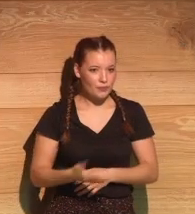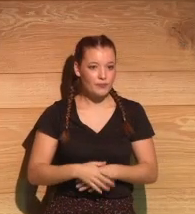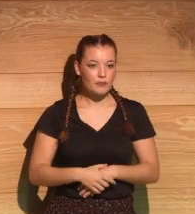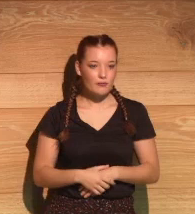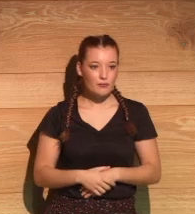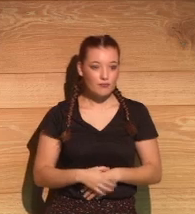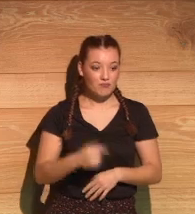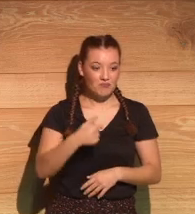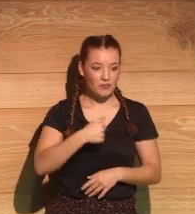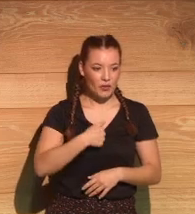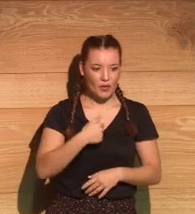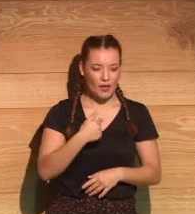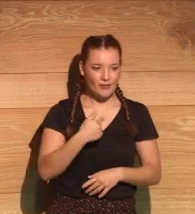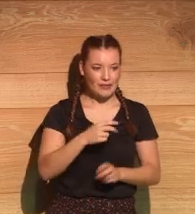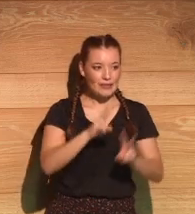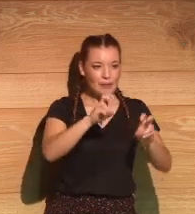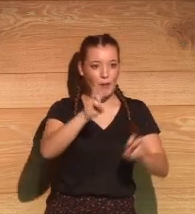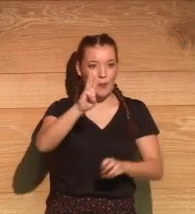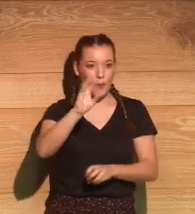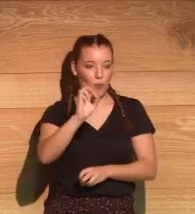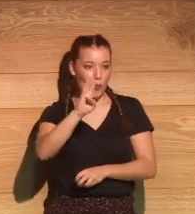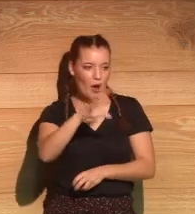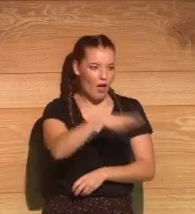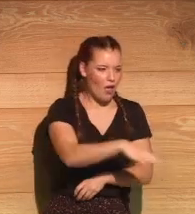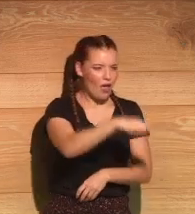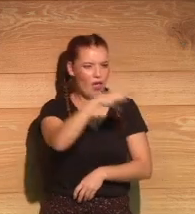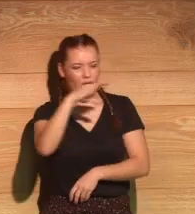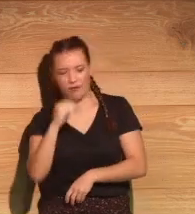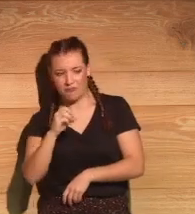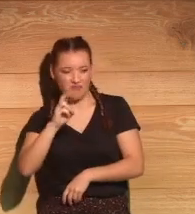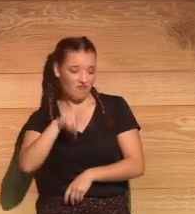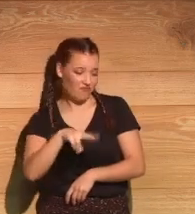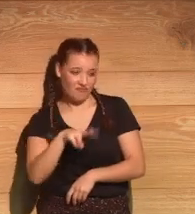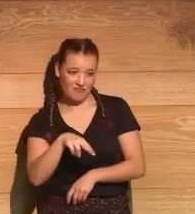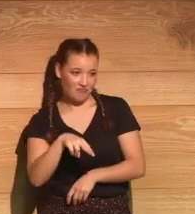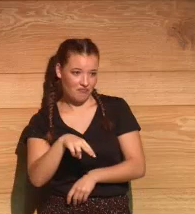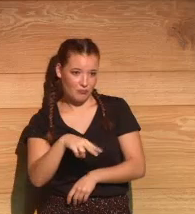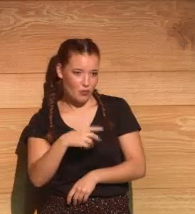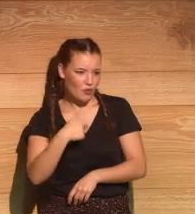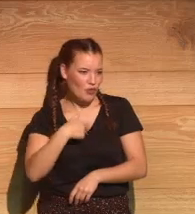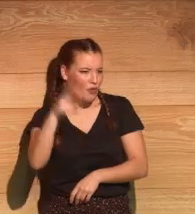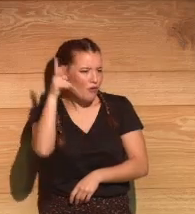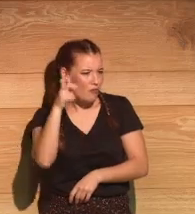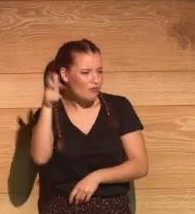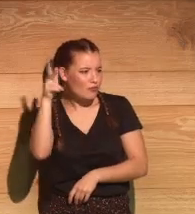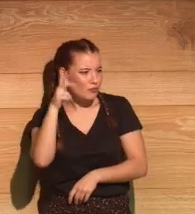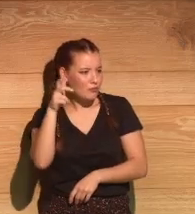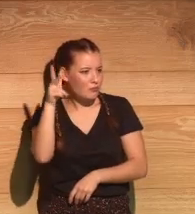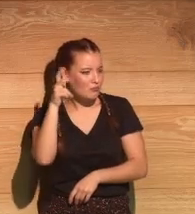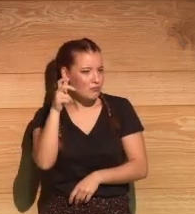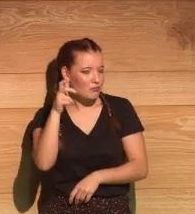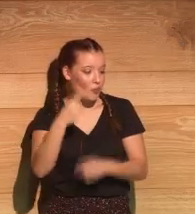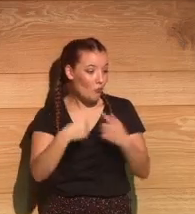nunca aprenderé a entender el pop, no lo siento, lo he tenido que escuchar en mi